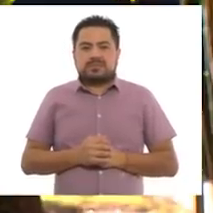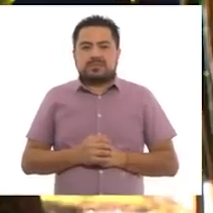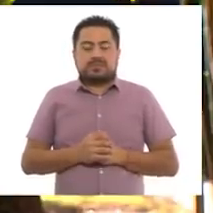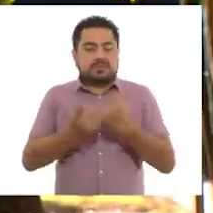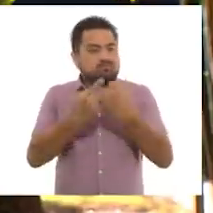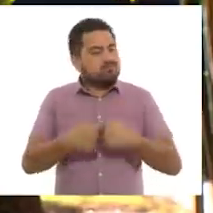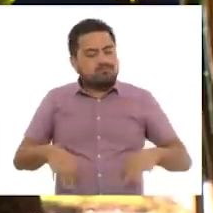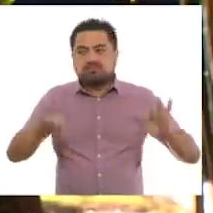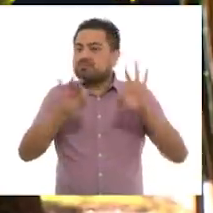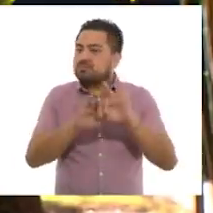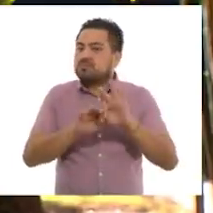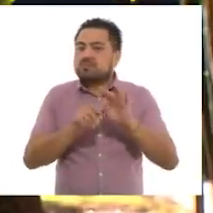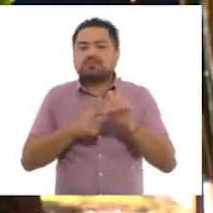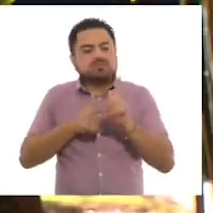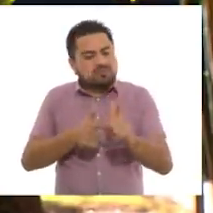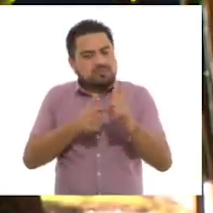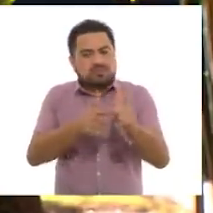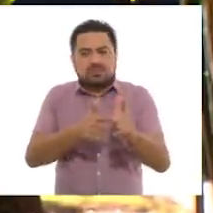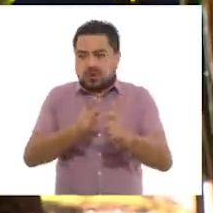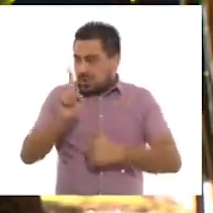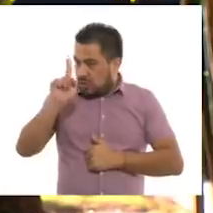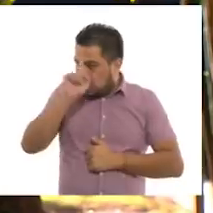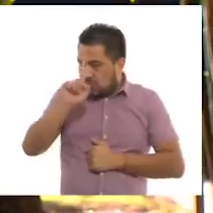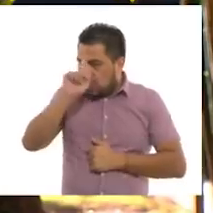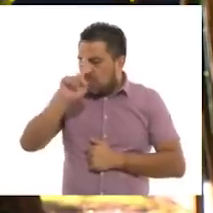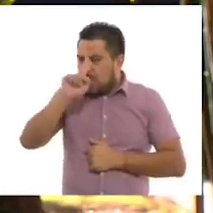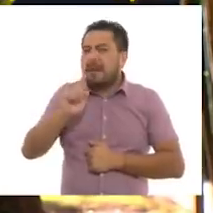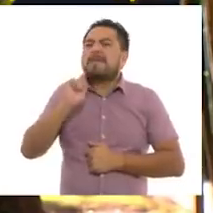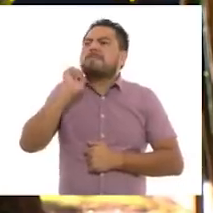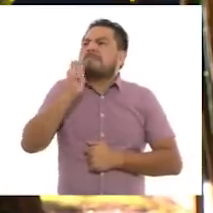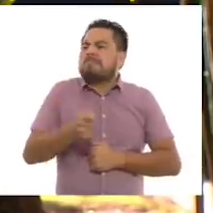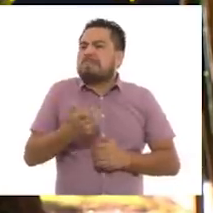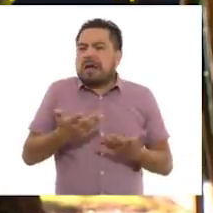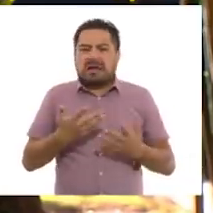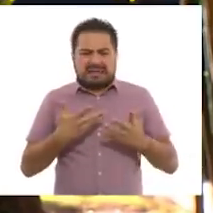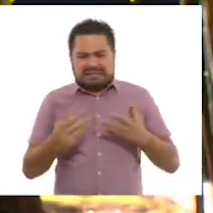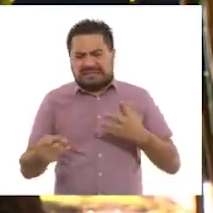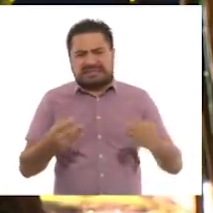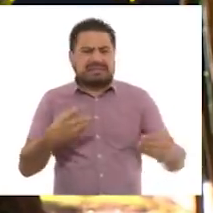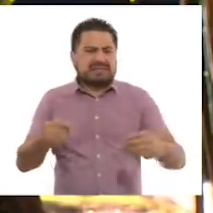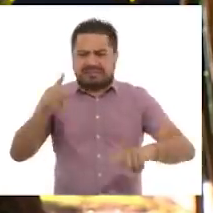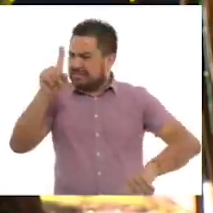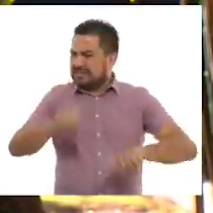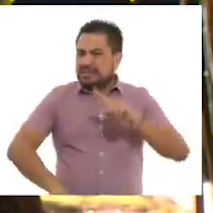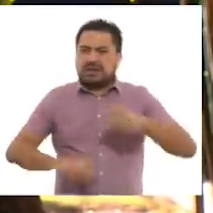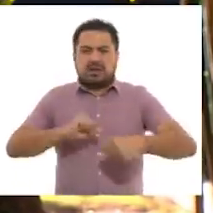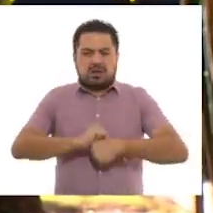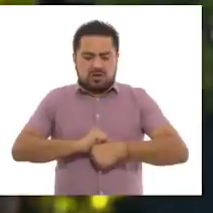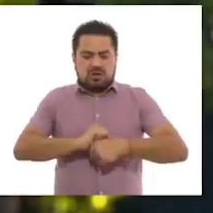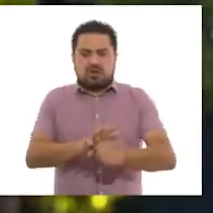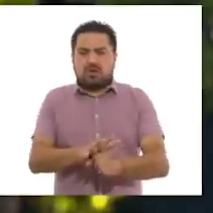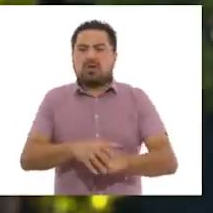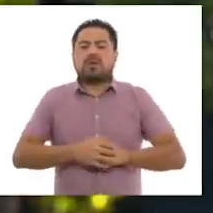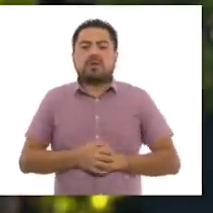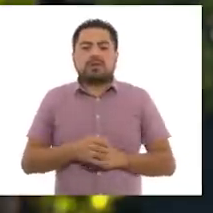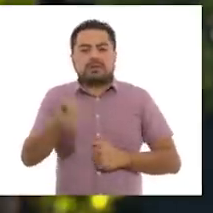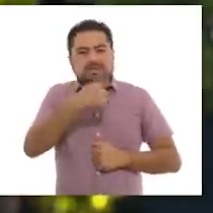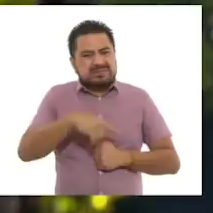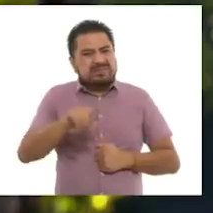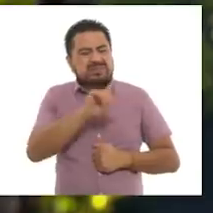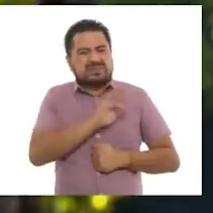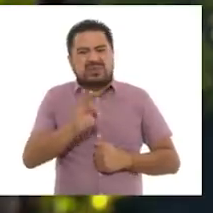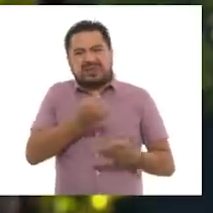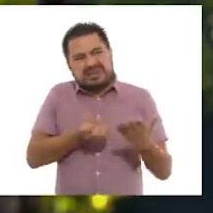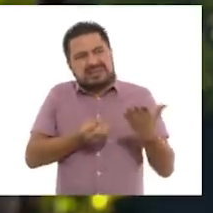Es muy importante continuar con las recomendaciones para evitar contagios de COVID. Trata de